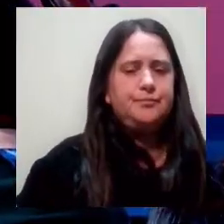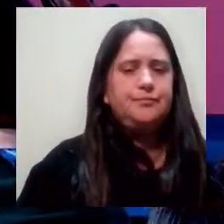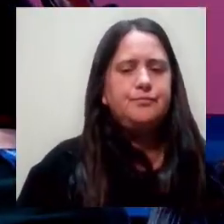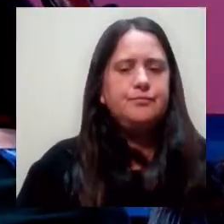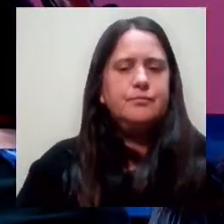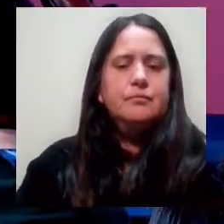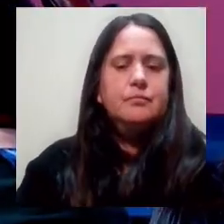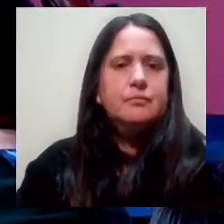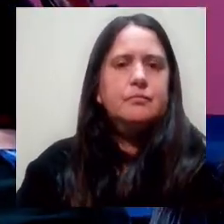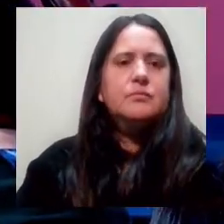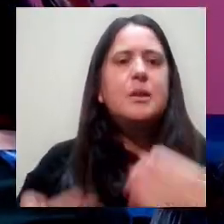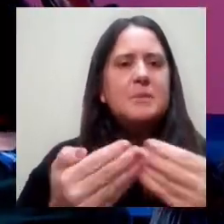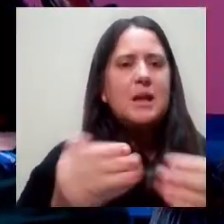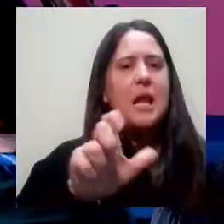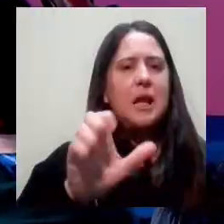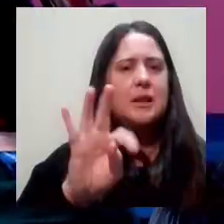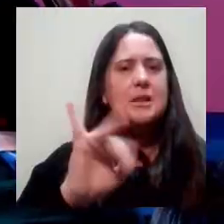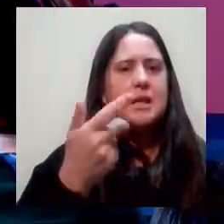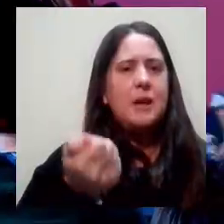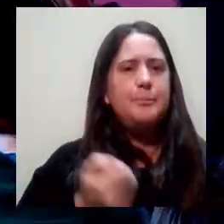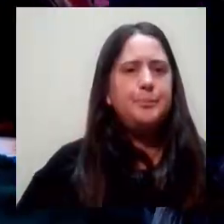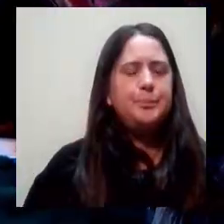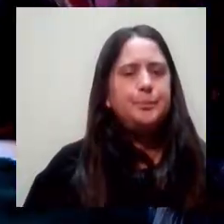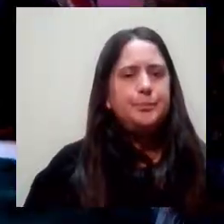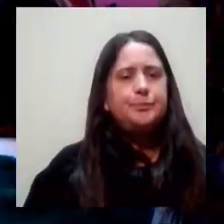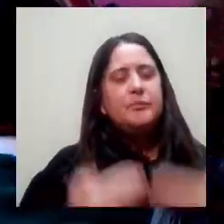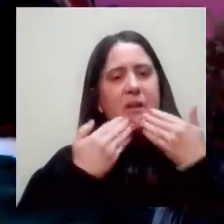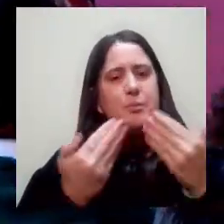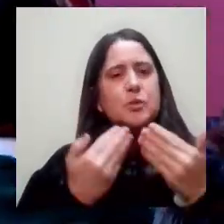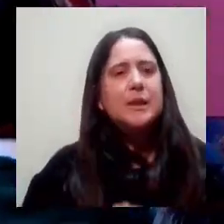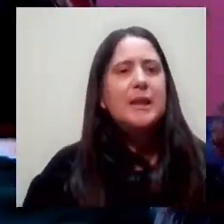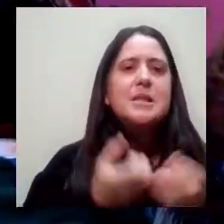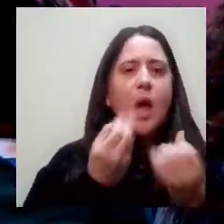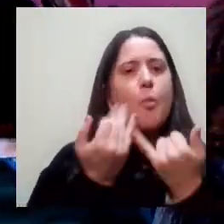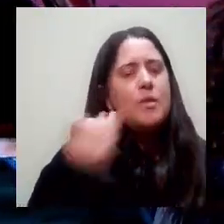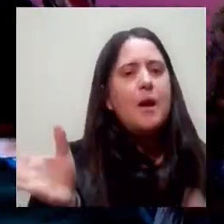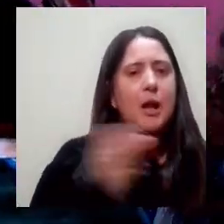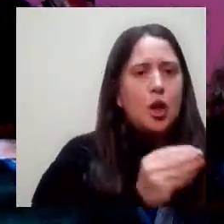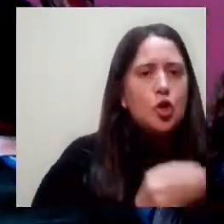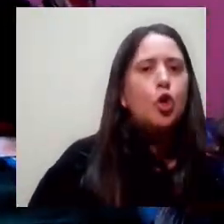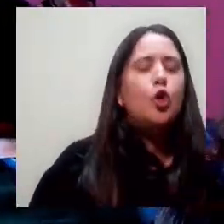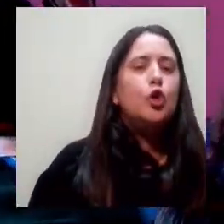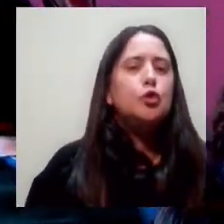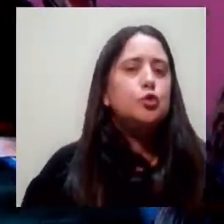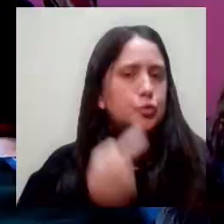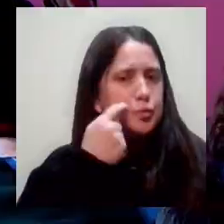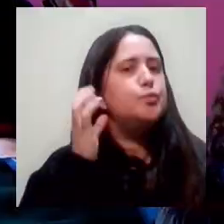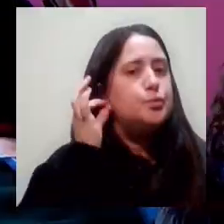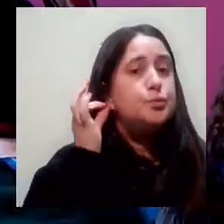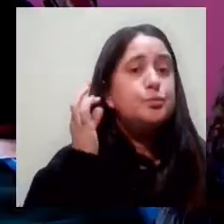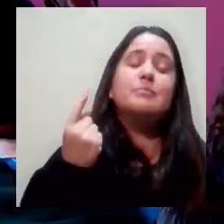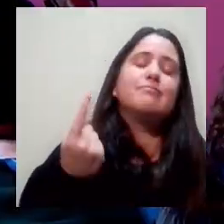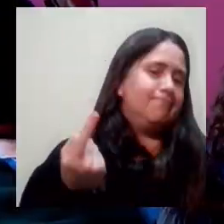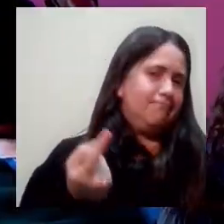por Leticia, ¿verdad? Bien. Bueno, muchas gracias. Buen día para todos y para todas. Primero, celebrar